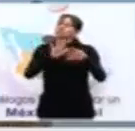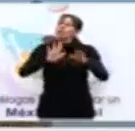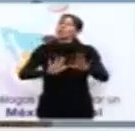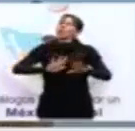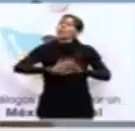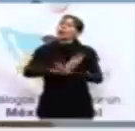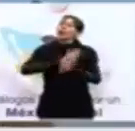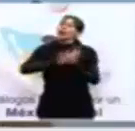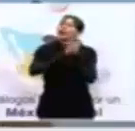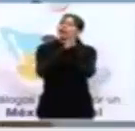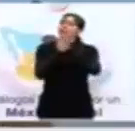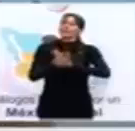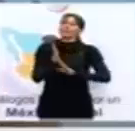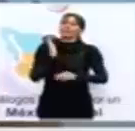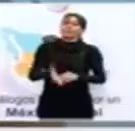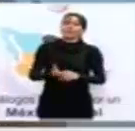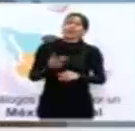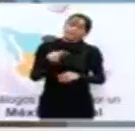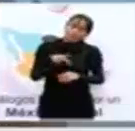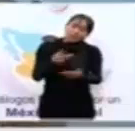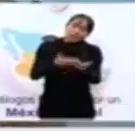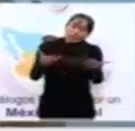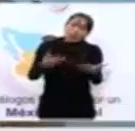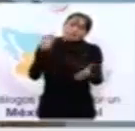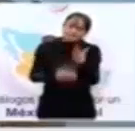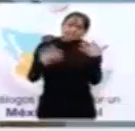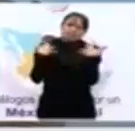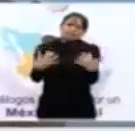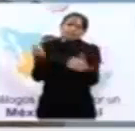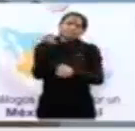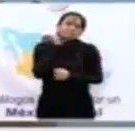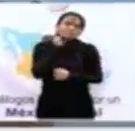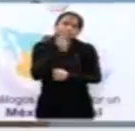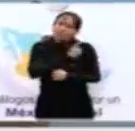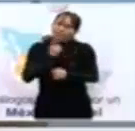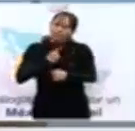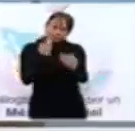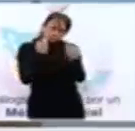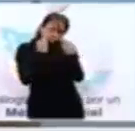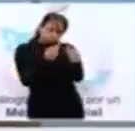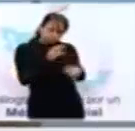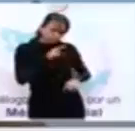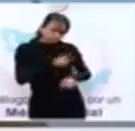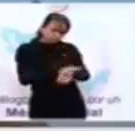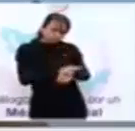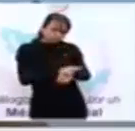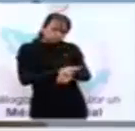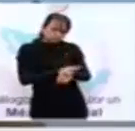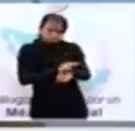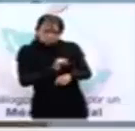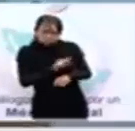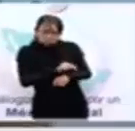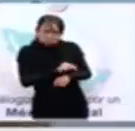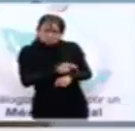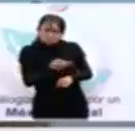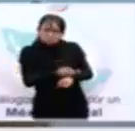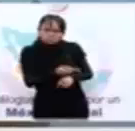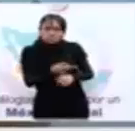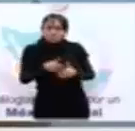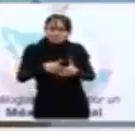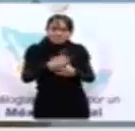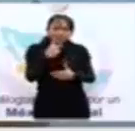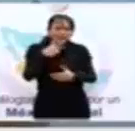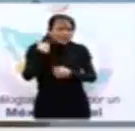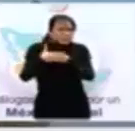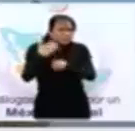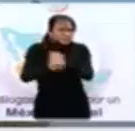de ver que esto se materialice, porque en 2015 tendría que estar operando esto. Ese es el primer elemento que tendría que aprovechar.